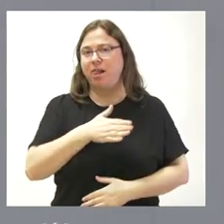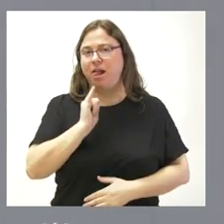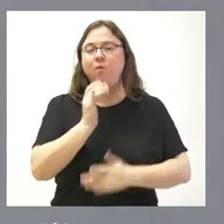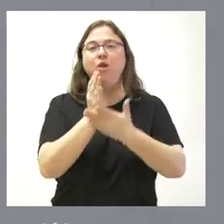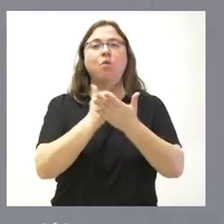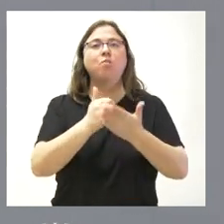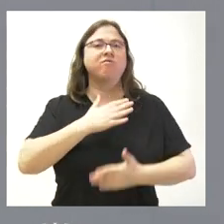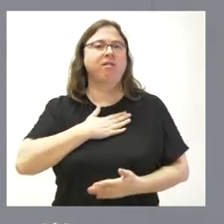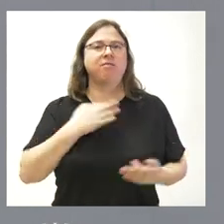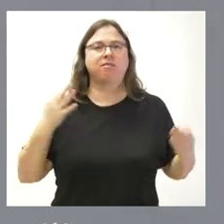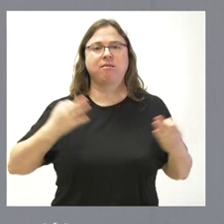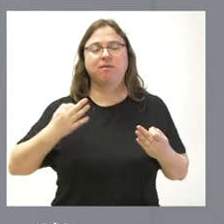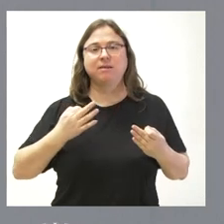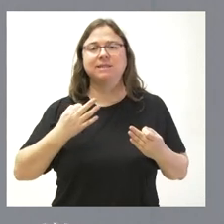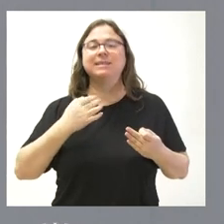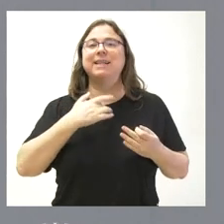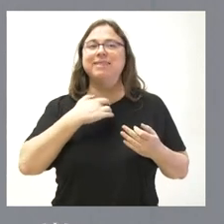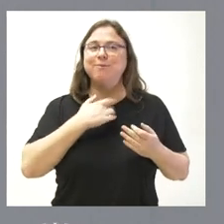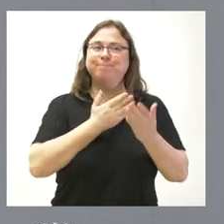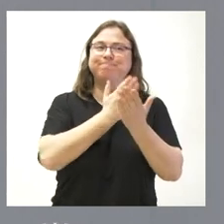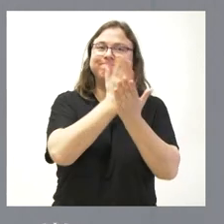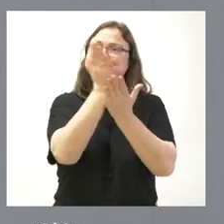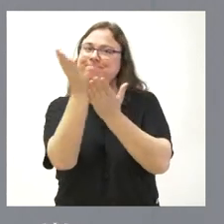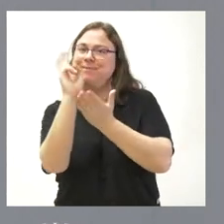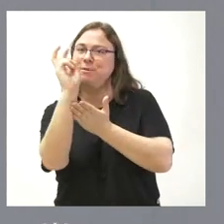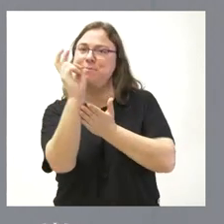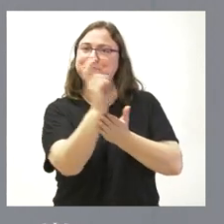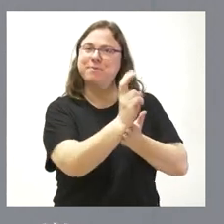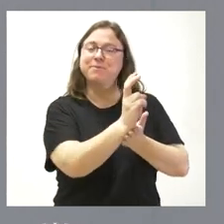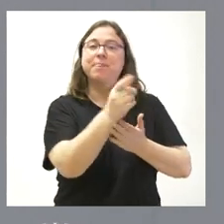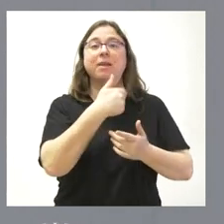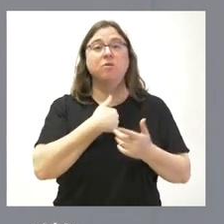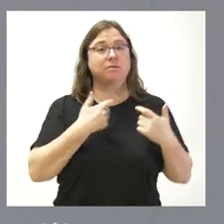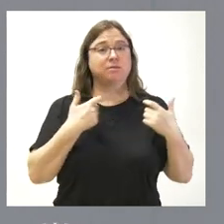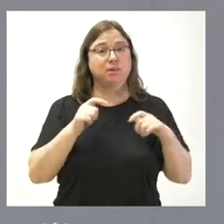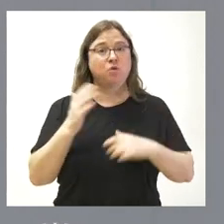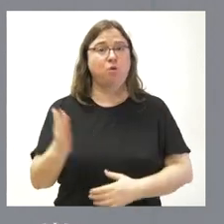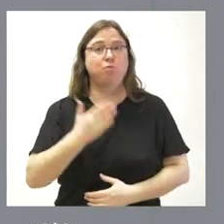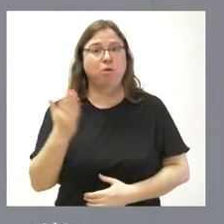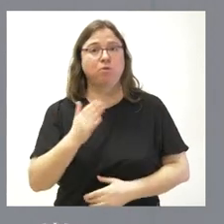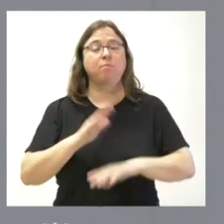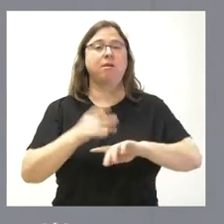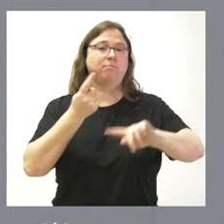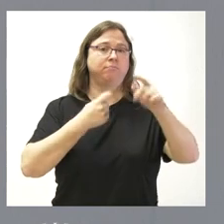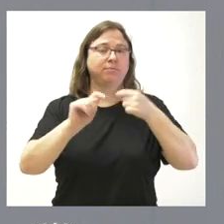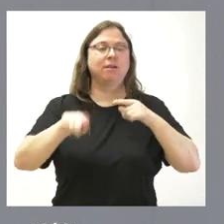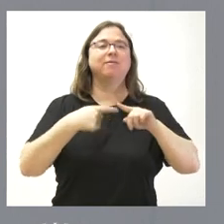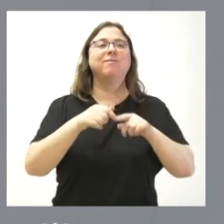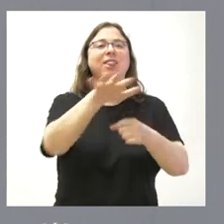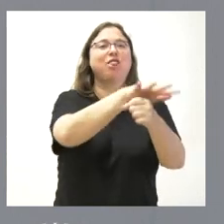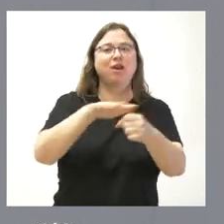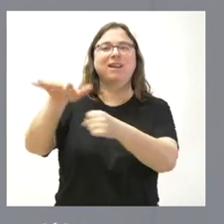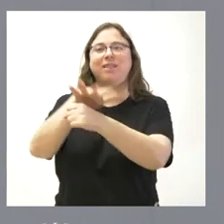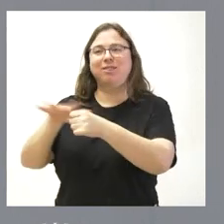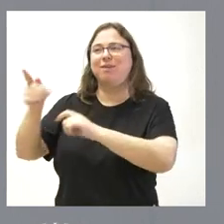Autónoma es ir diversificando eh tanto los sectores productivos de exportaciones como las áreas geográficas a las